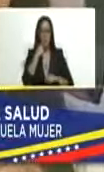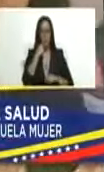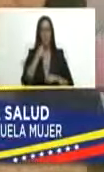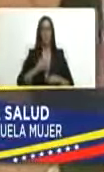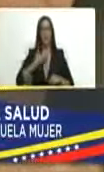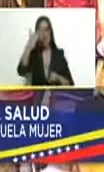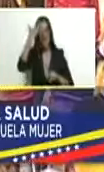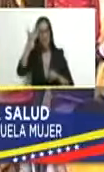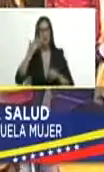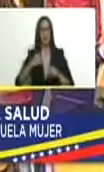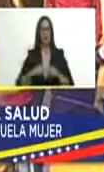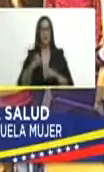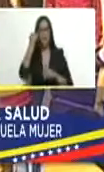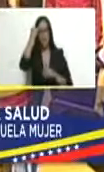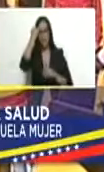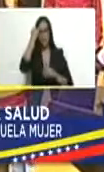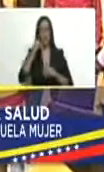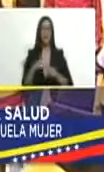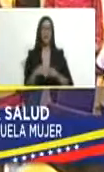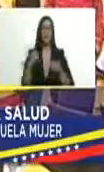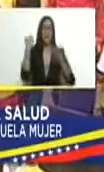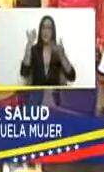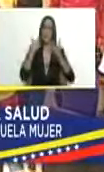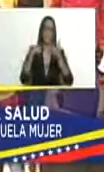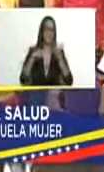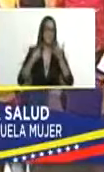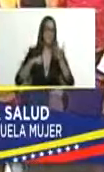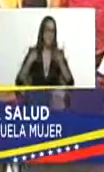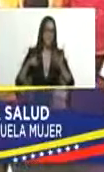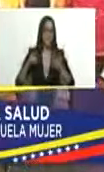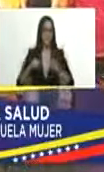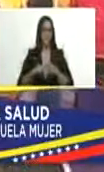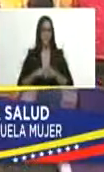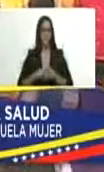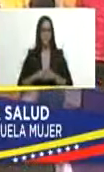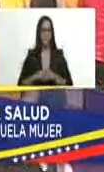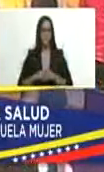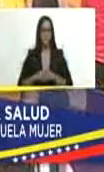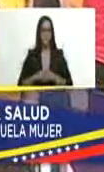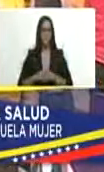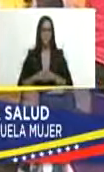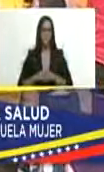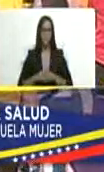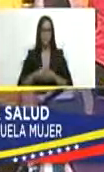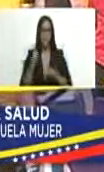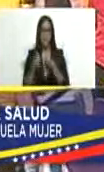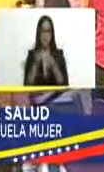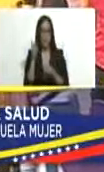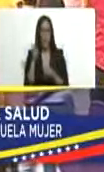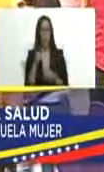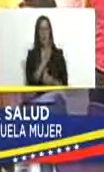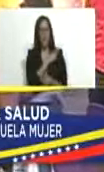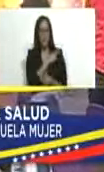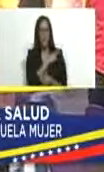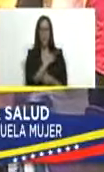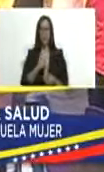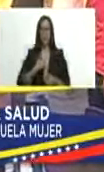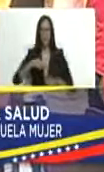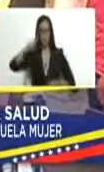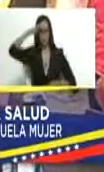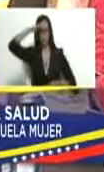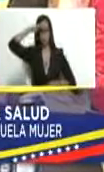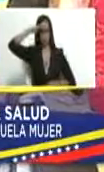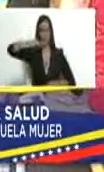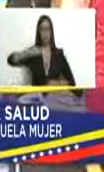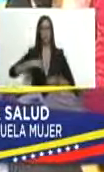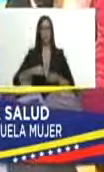Irán, la India. Y pare usted de contar. Él como gran jefe y yo como su soldado,